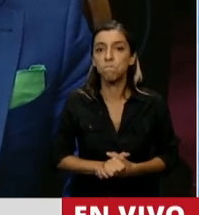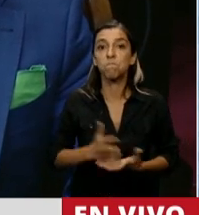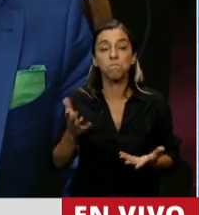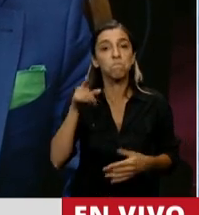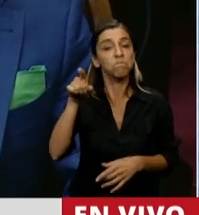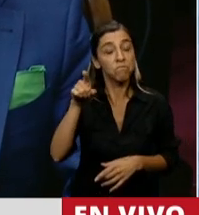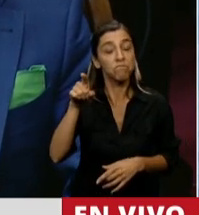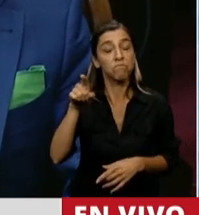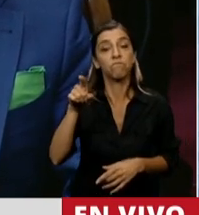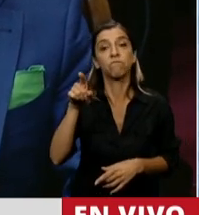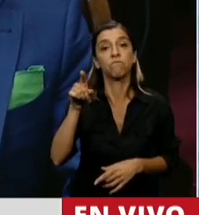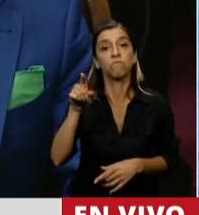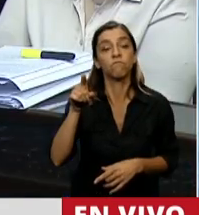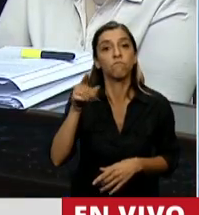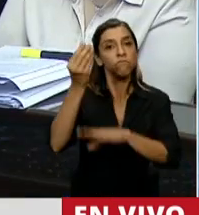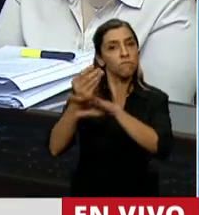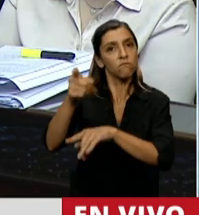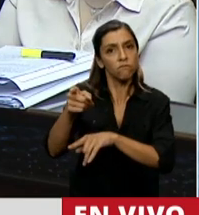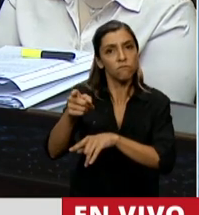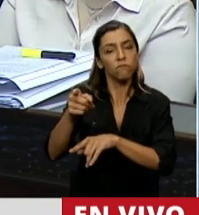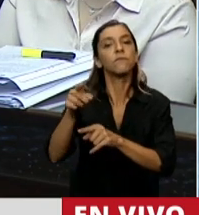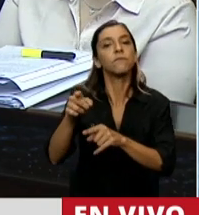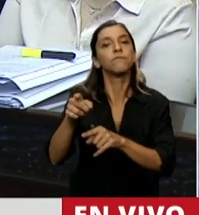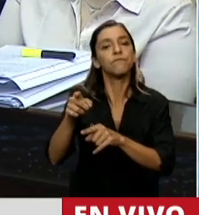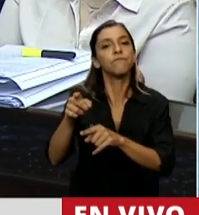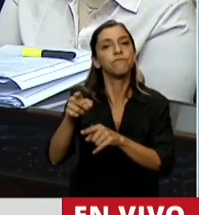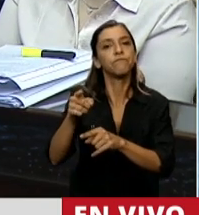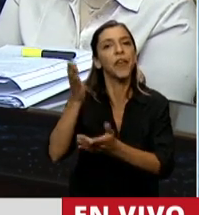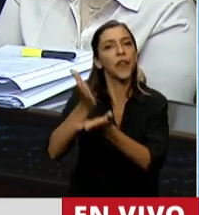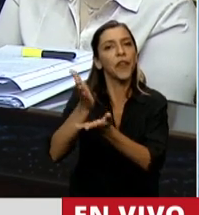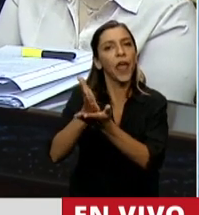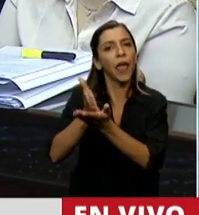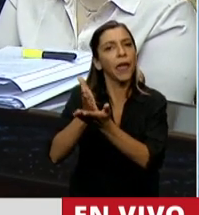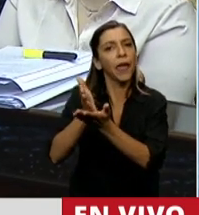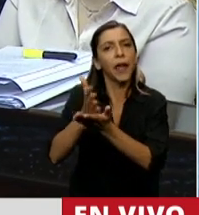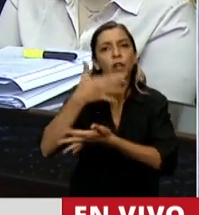en Formosa, se le vuelve a cercenar un derecho por segunda vez.